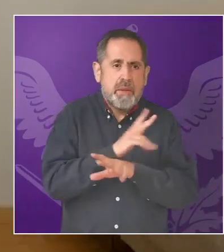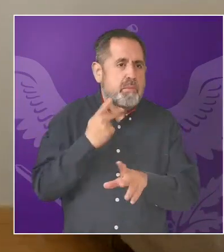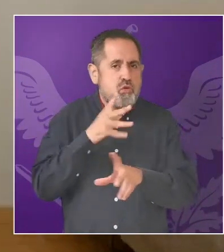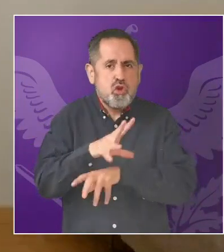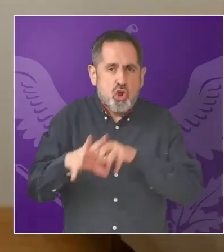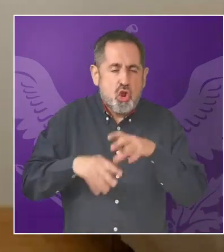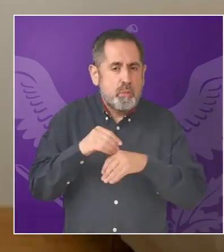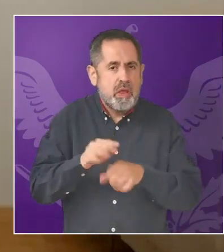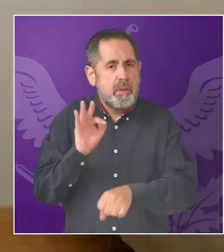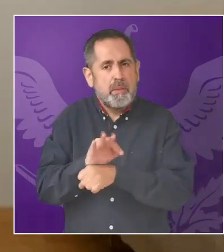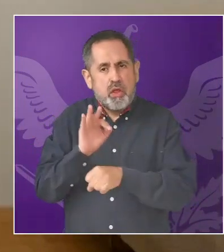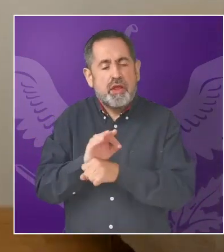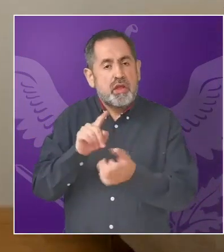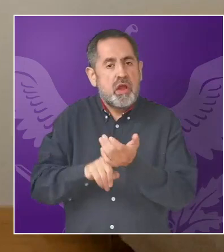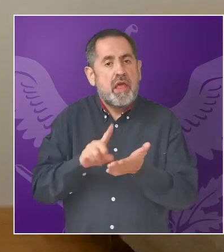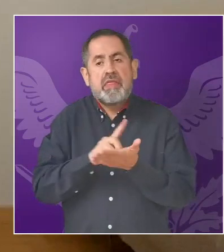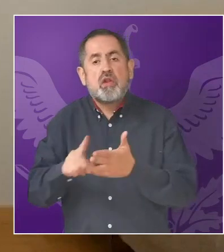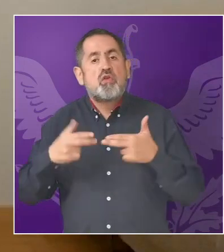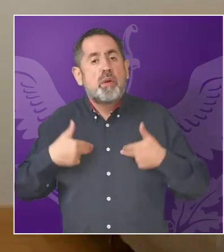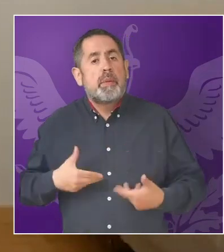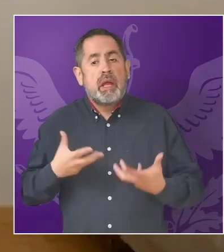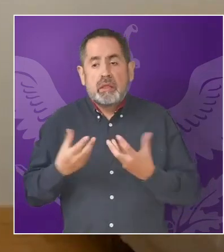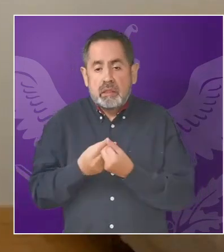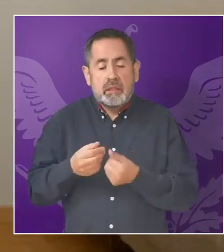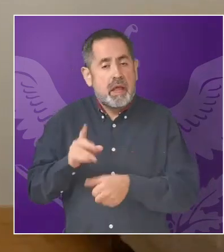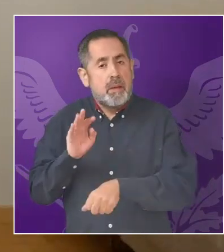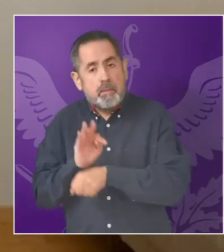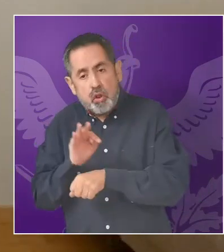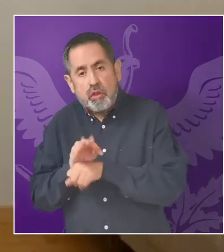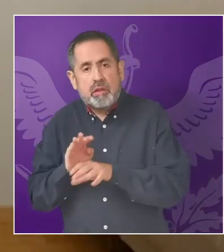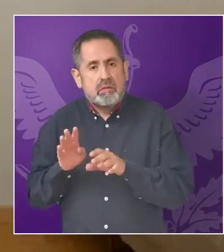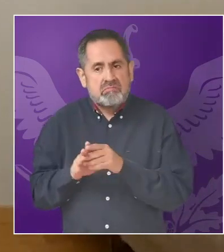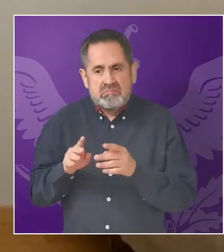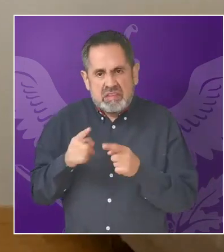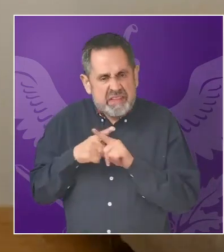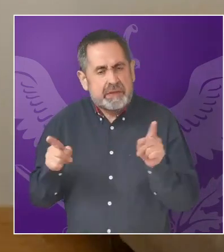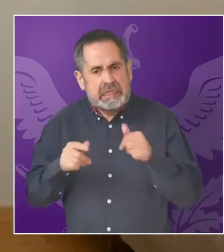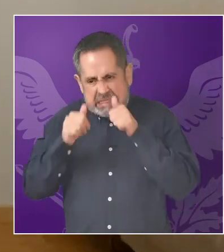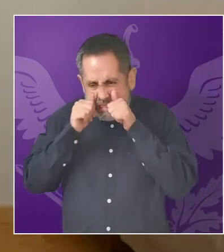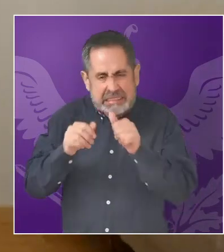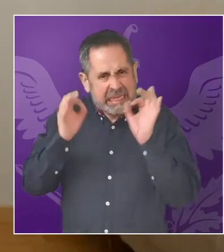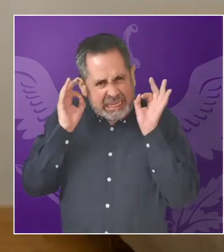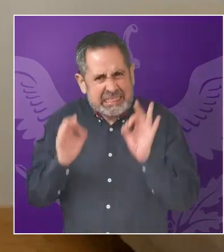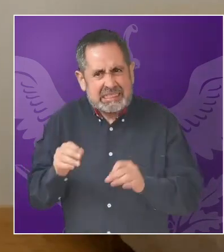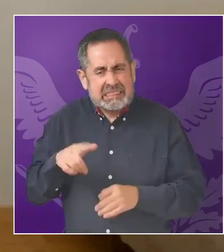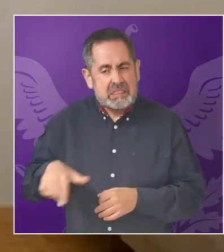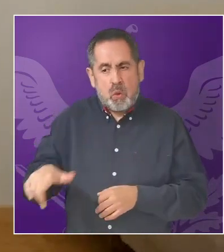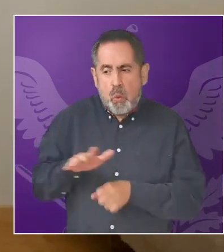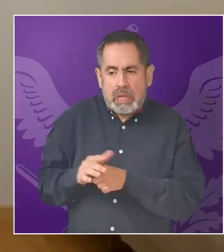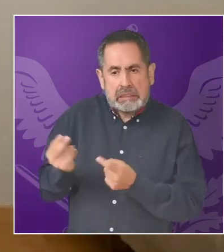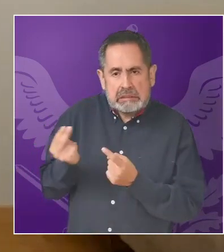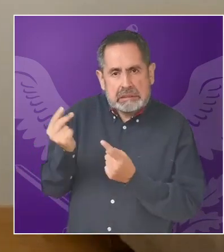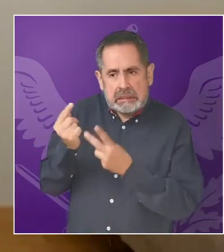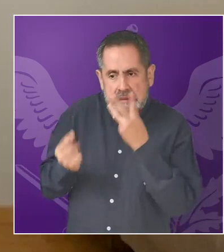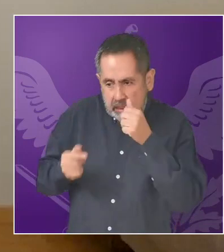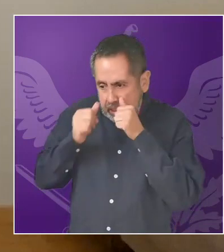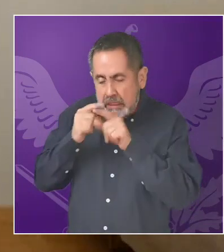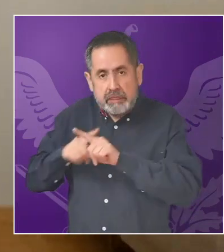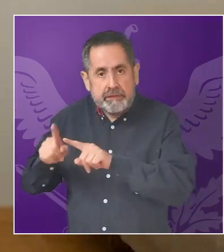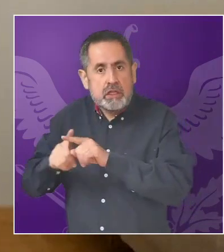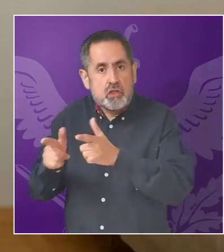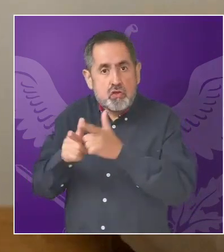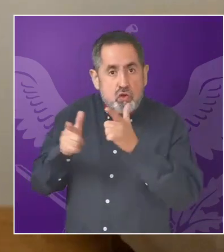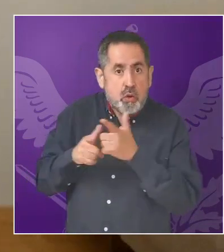adoptar una política integral de protección a personas defensoras, una política diferenciada que atienda las